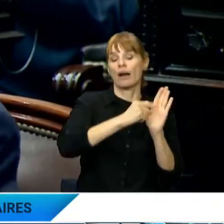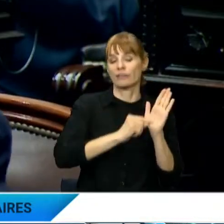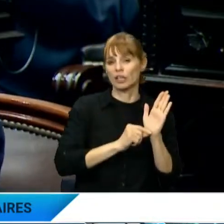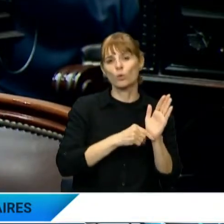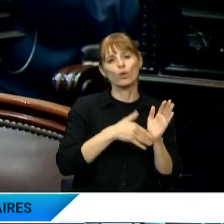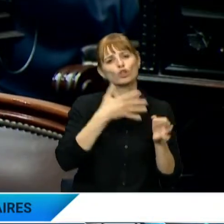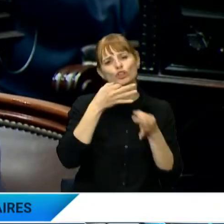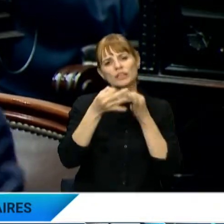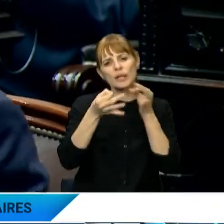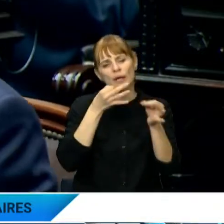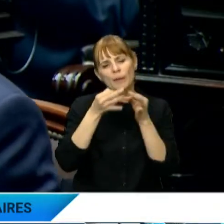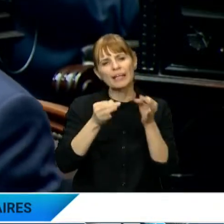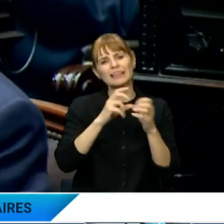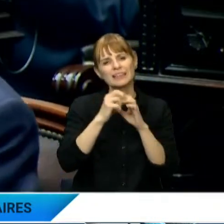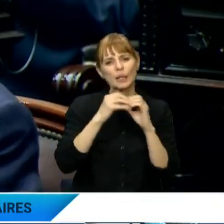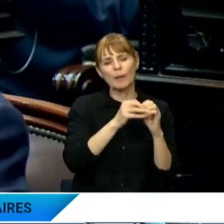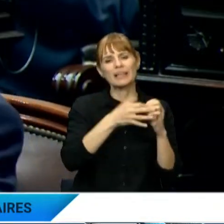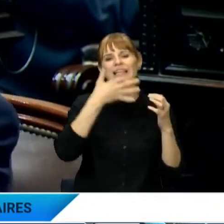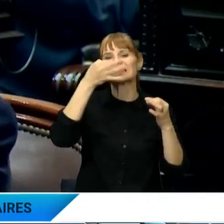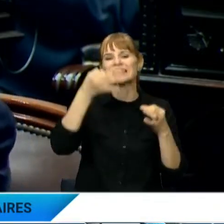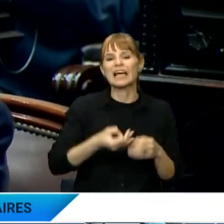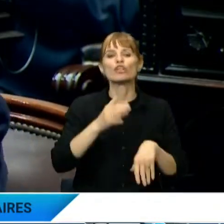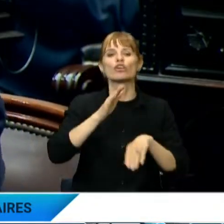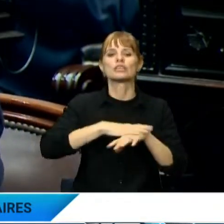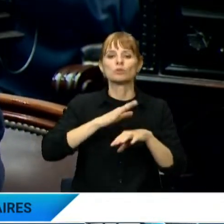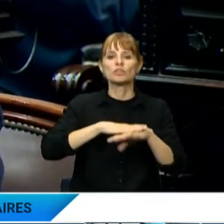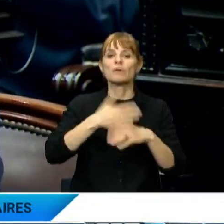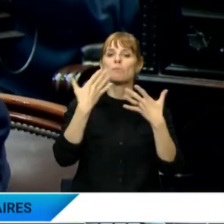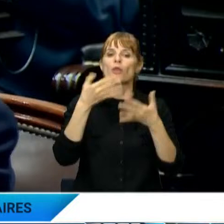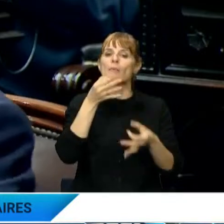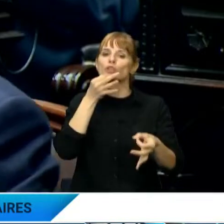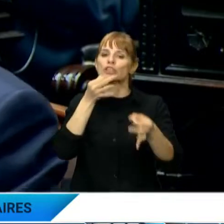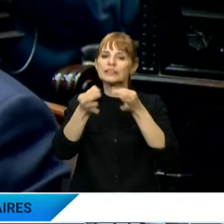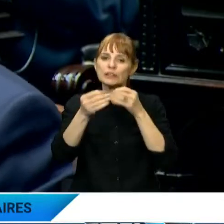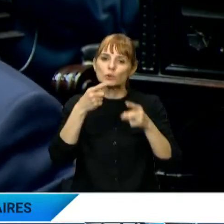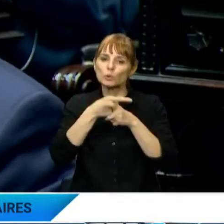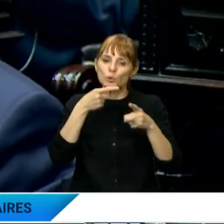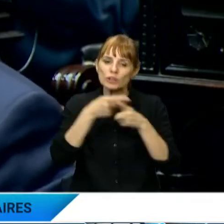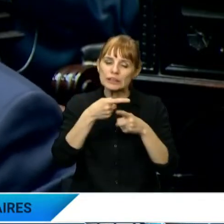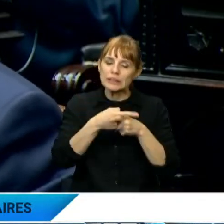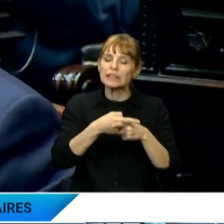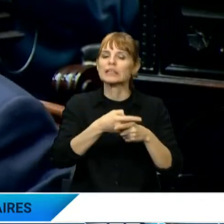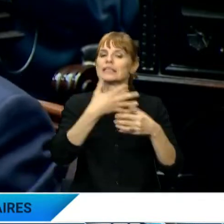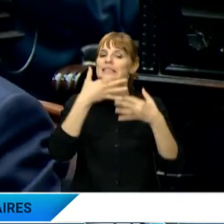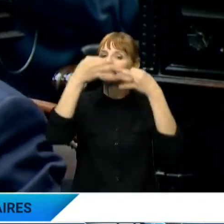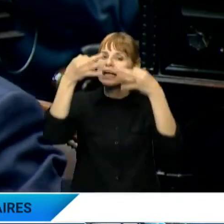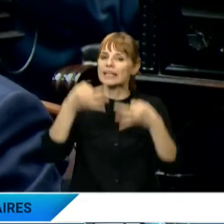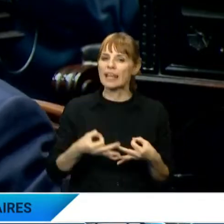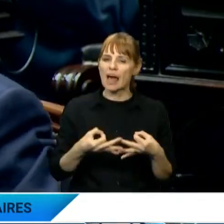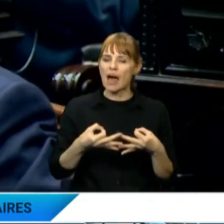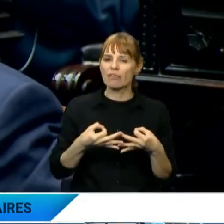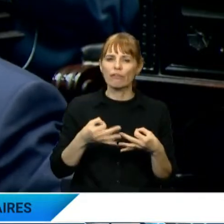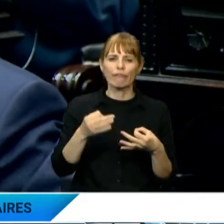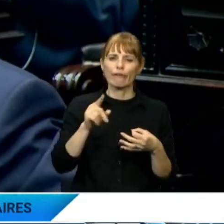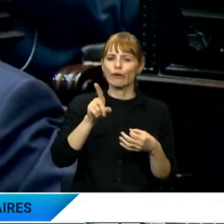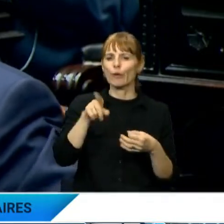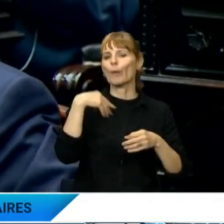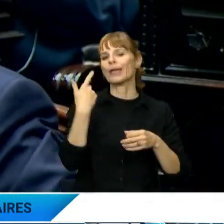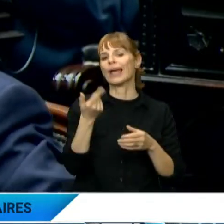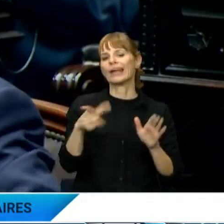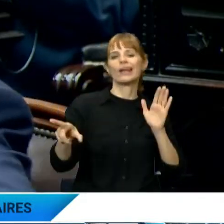responsable en cada comisión, en donde podamos discutir con seriedad y responsabilidad también acá, y no venir con leyes